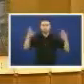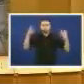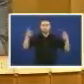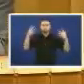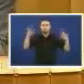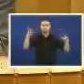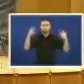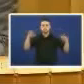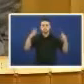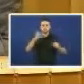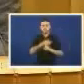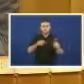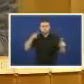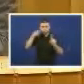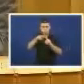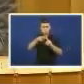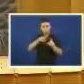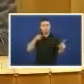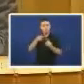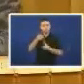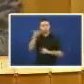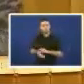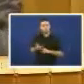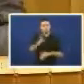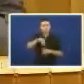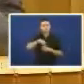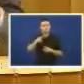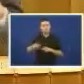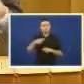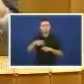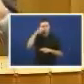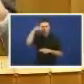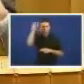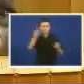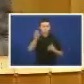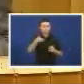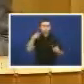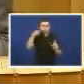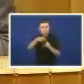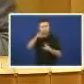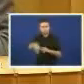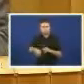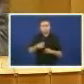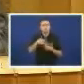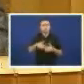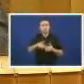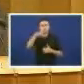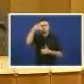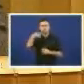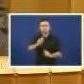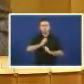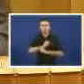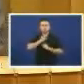objetivos centrais da nosa política cultural son o fortalecemento das nosas industrias culturais e a súa